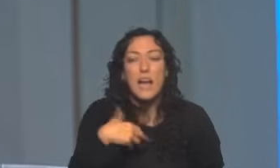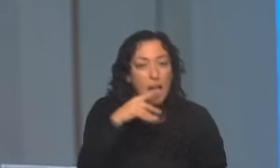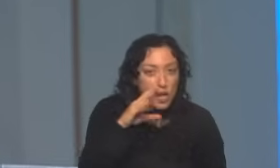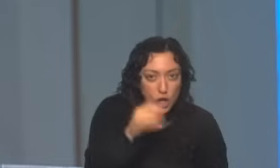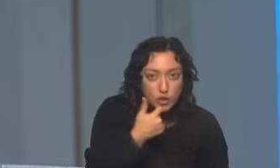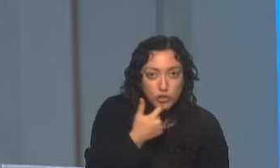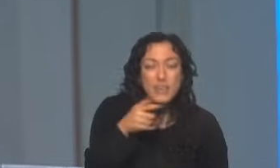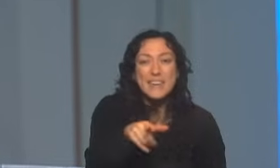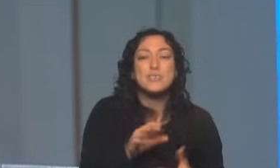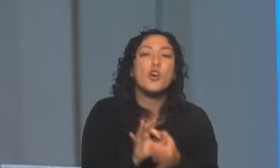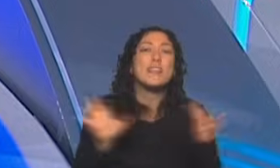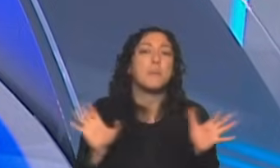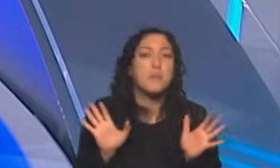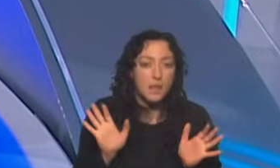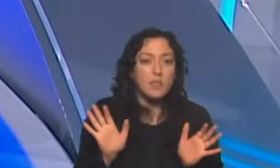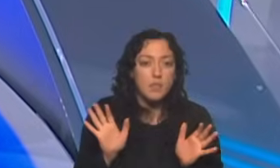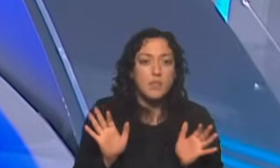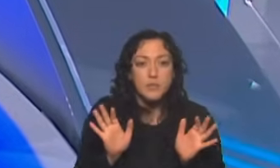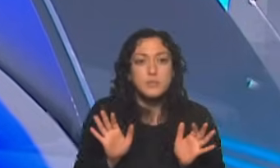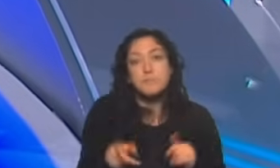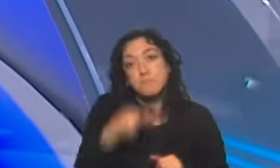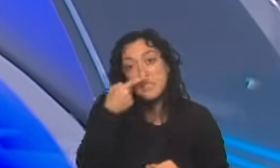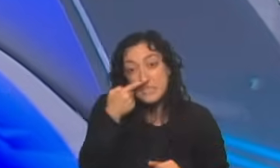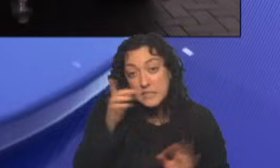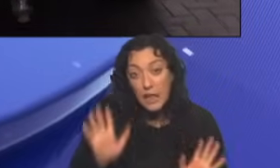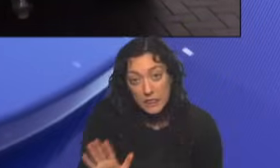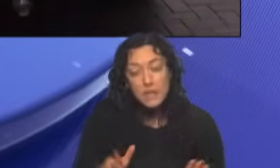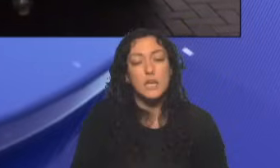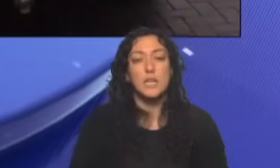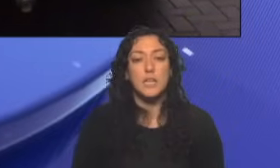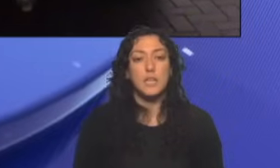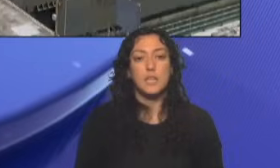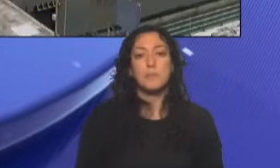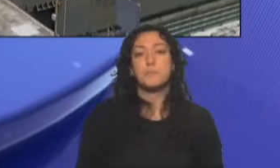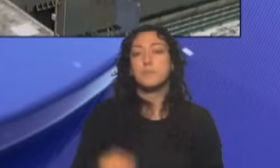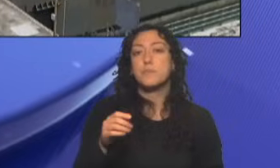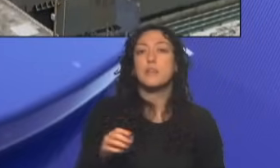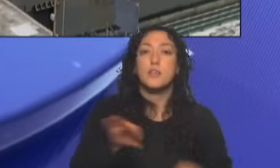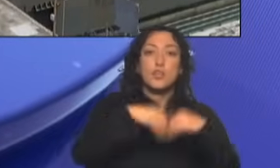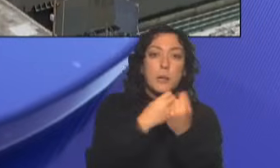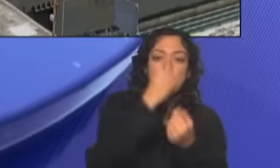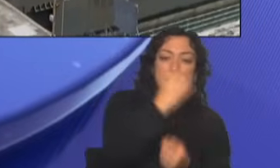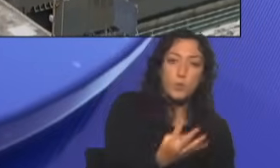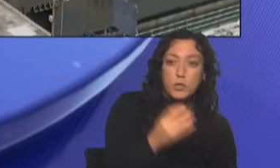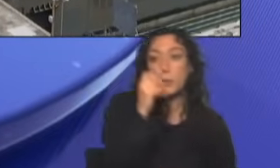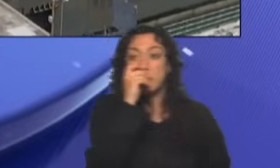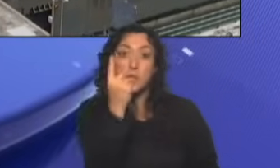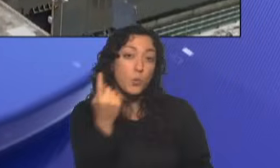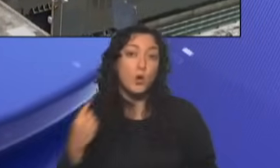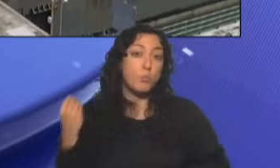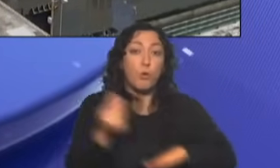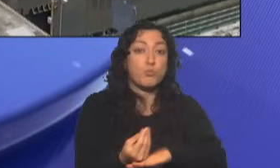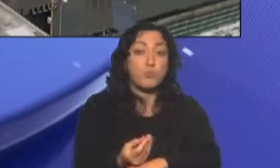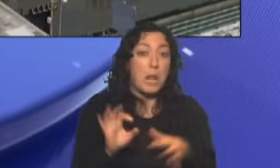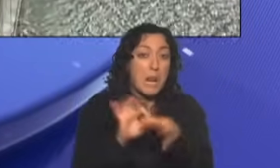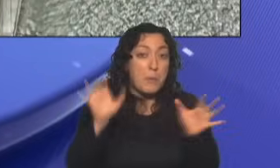llama la bancada independiente. Esto es interesante. 21 de esos 24 son de libre postulación, o sea, ciudadanos